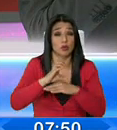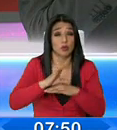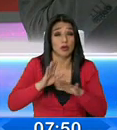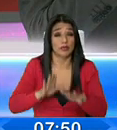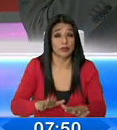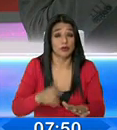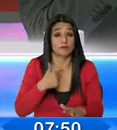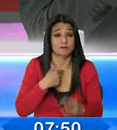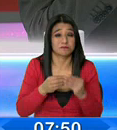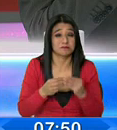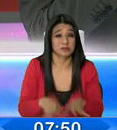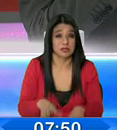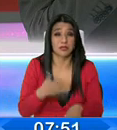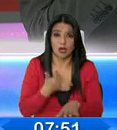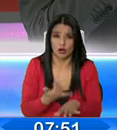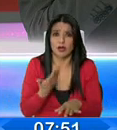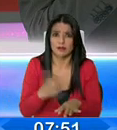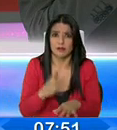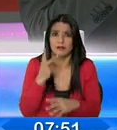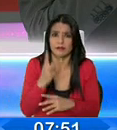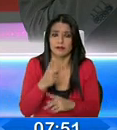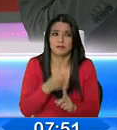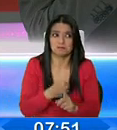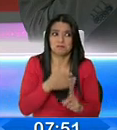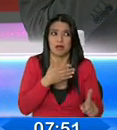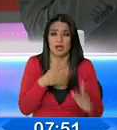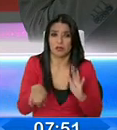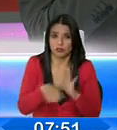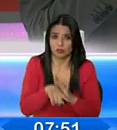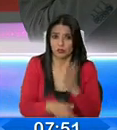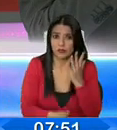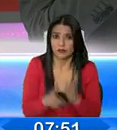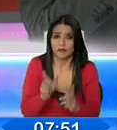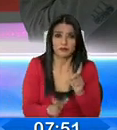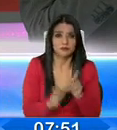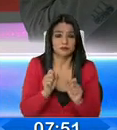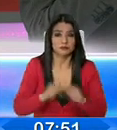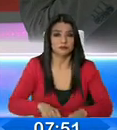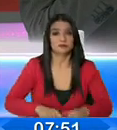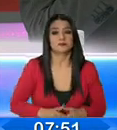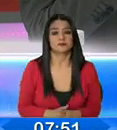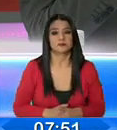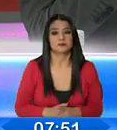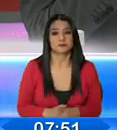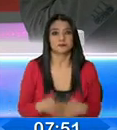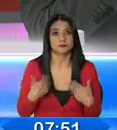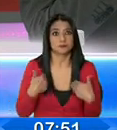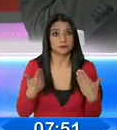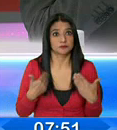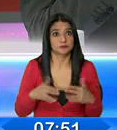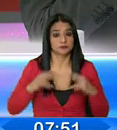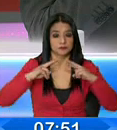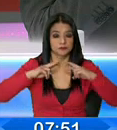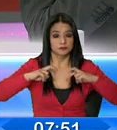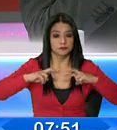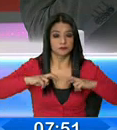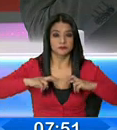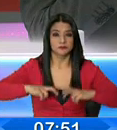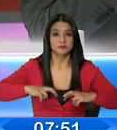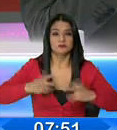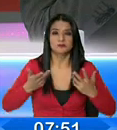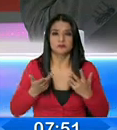va advirtiendo el nivel de impacto que pueden tener para la población. Nosotros hemos mantenido exámenes alrededor